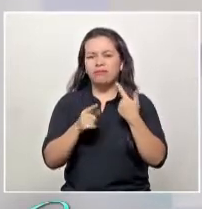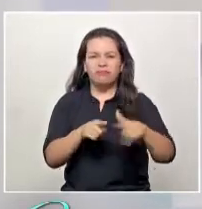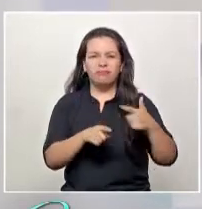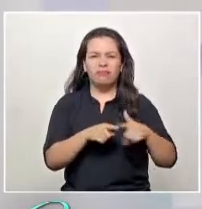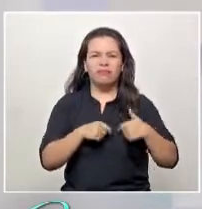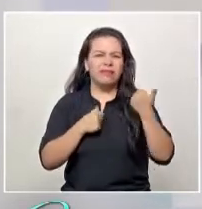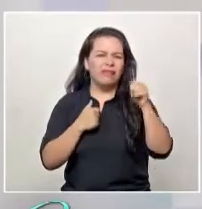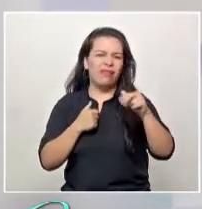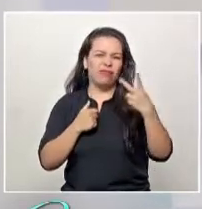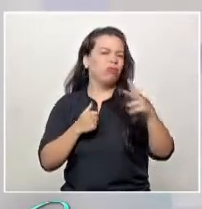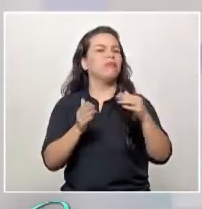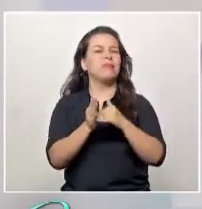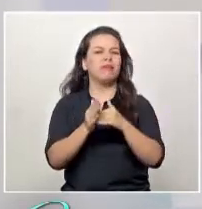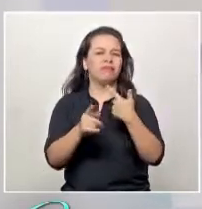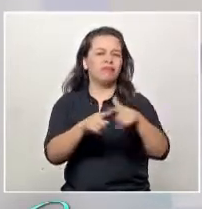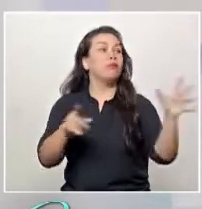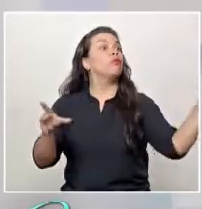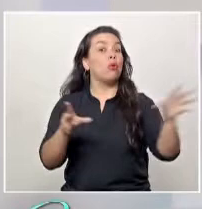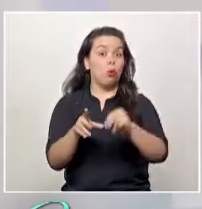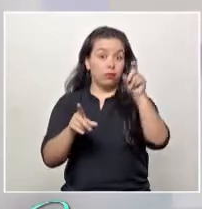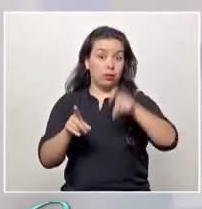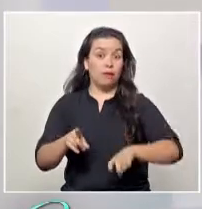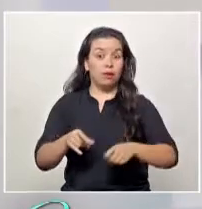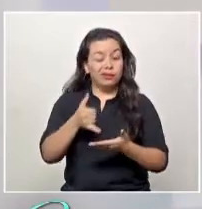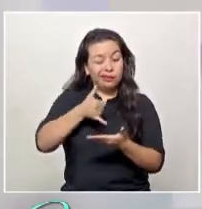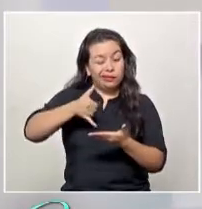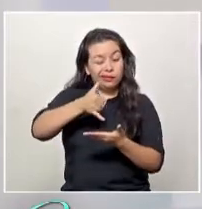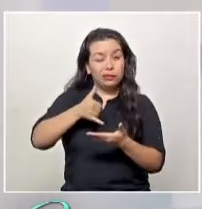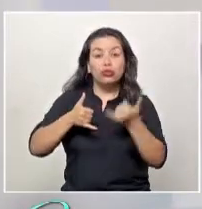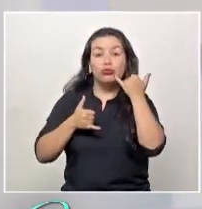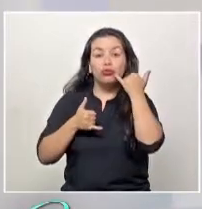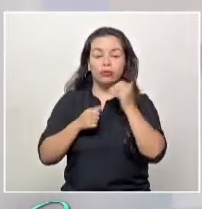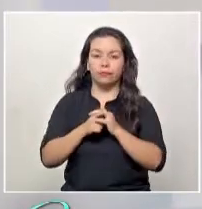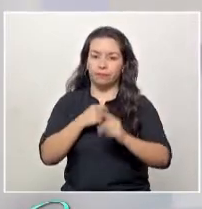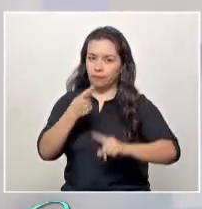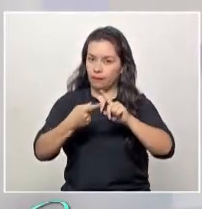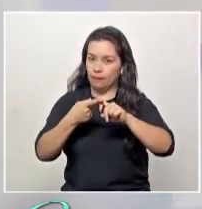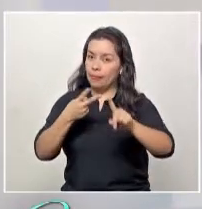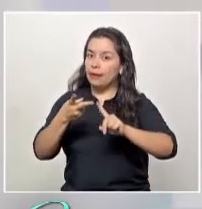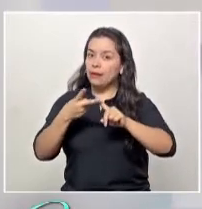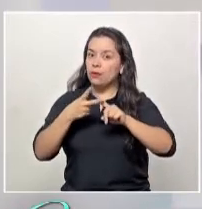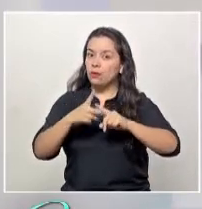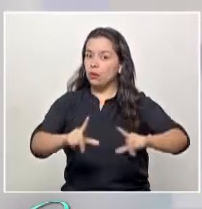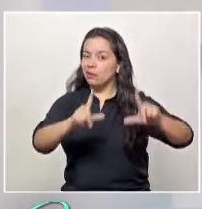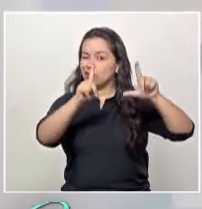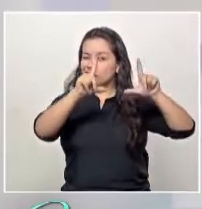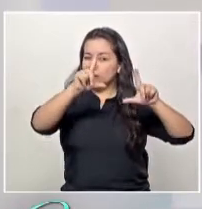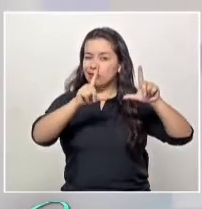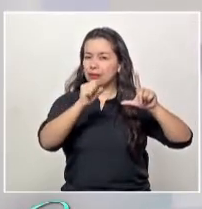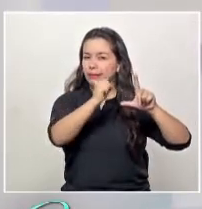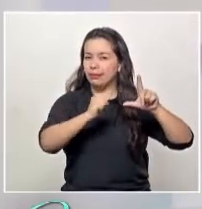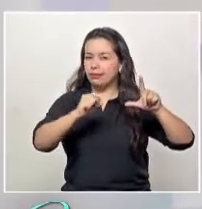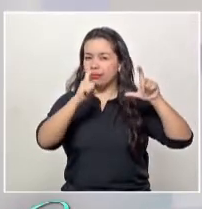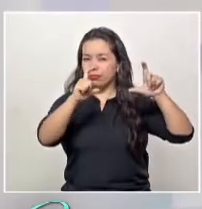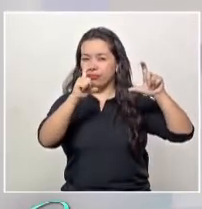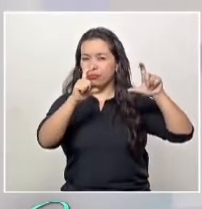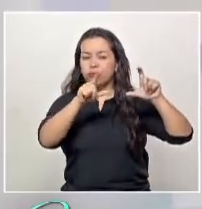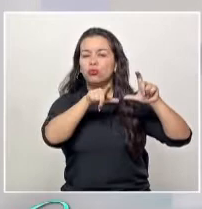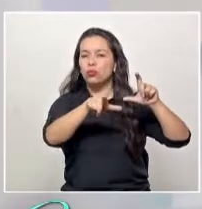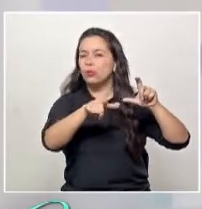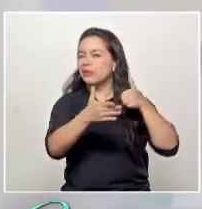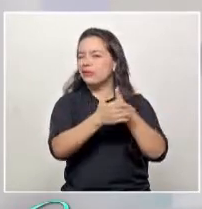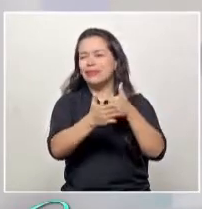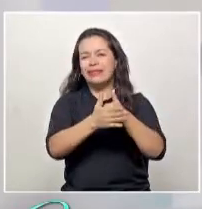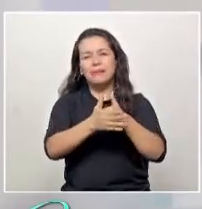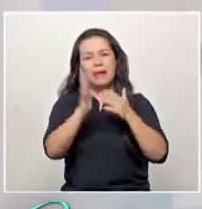orina es un examen que todo el mundo debería hacerse. Lo segundo, hacer una ecografía de próstata. Insisto mucho en los exámenes de laboratorio